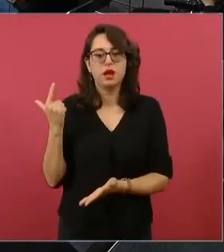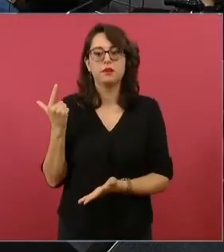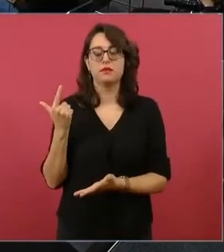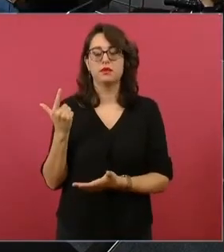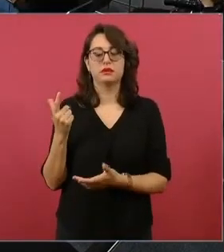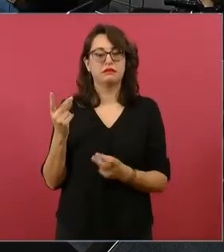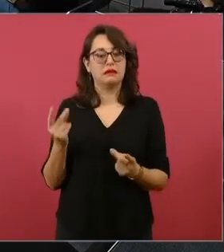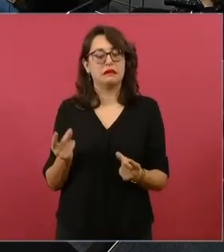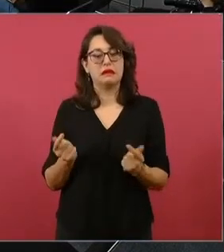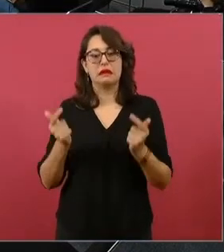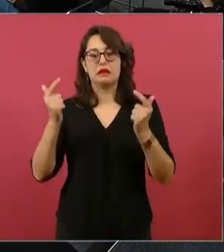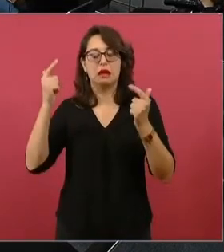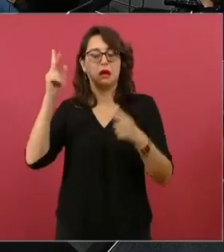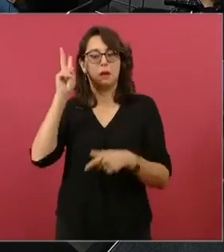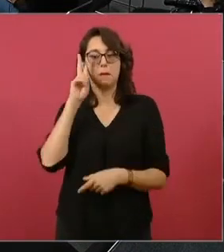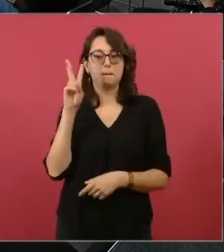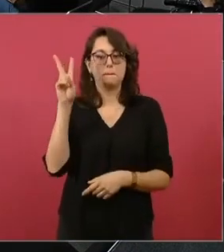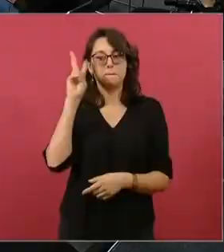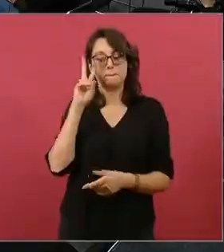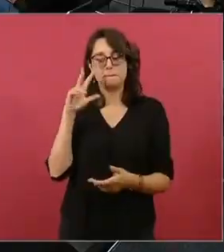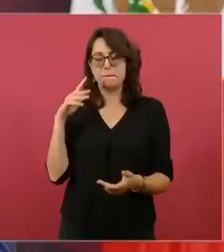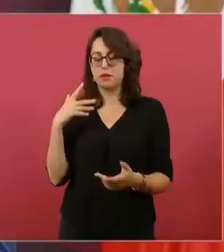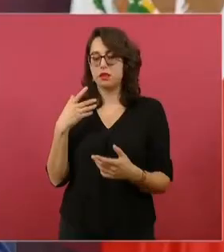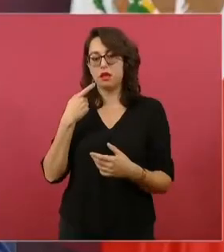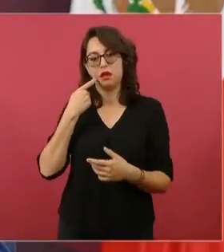muy adictiva.